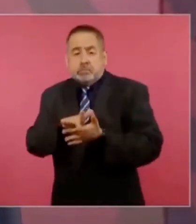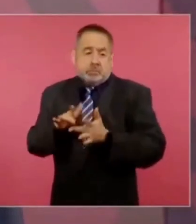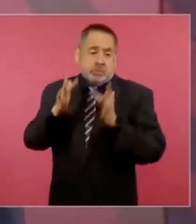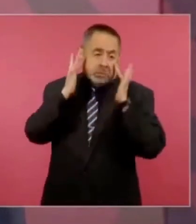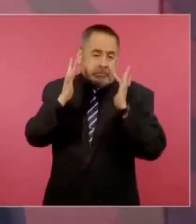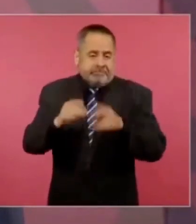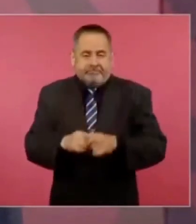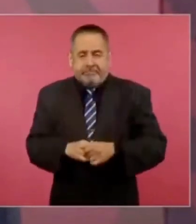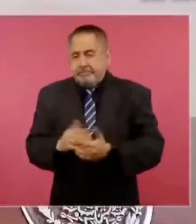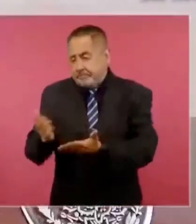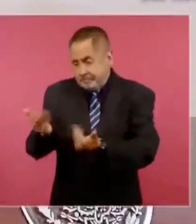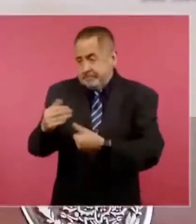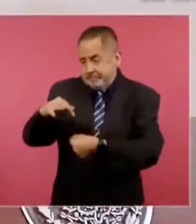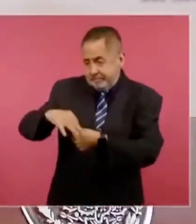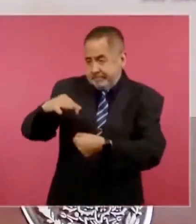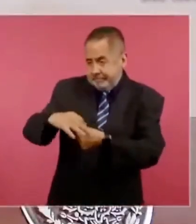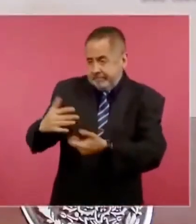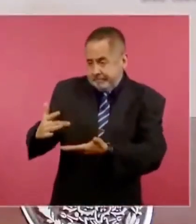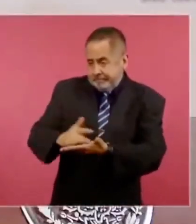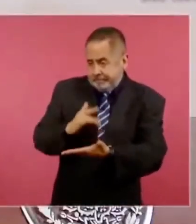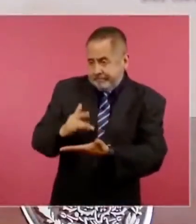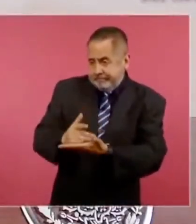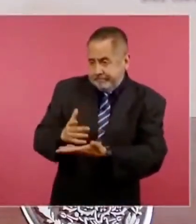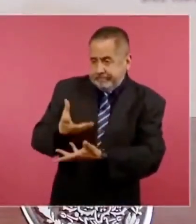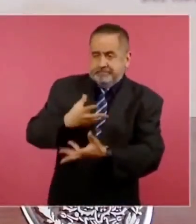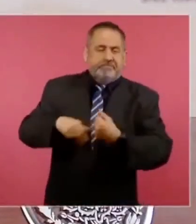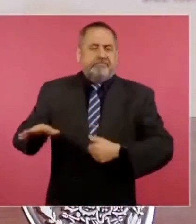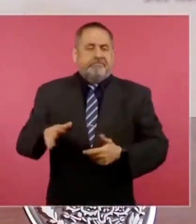y pedir votos en campaña,